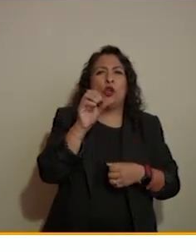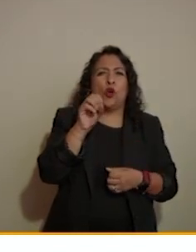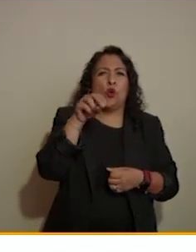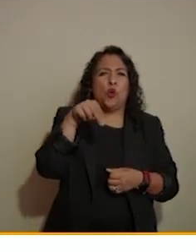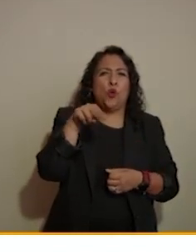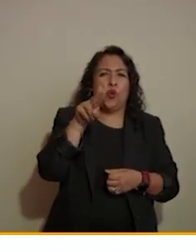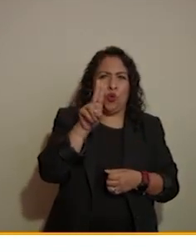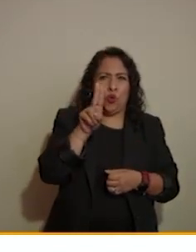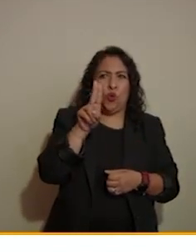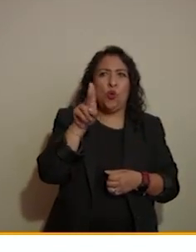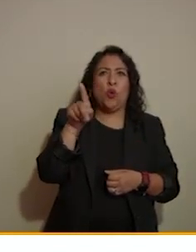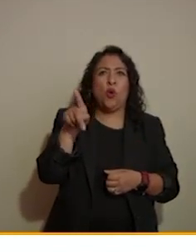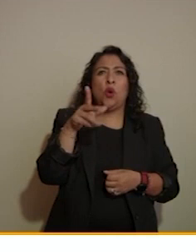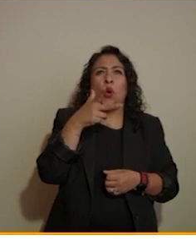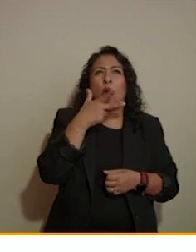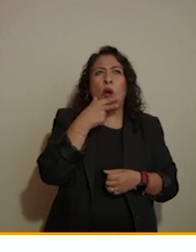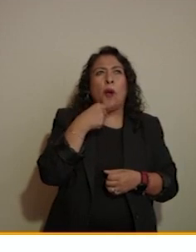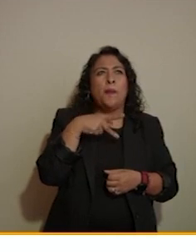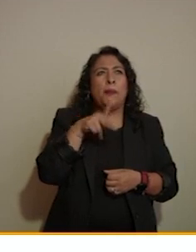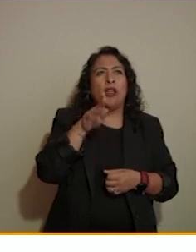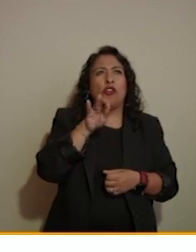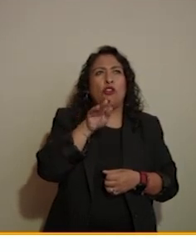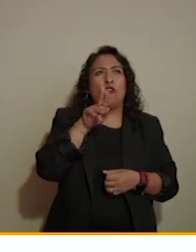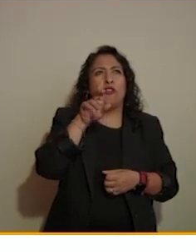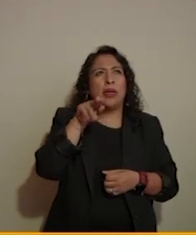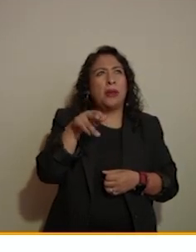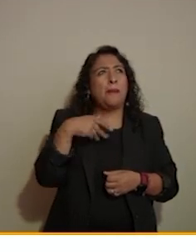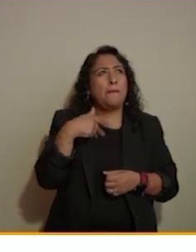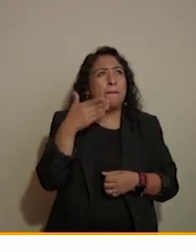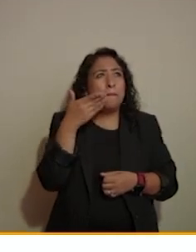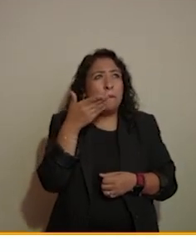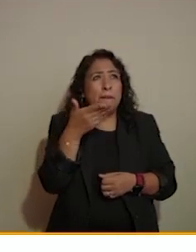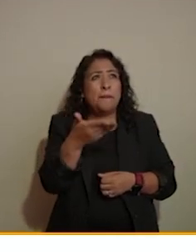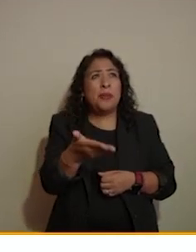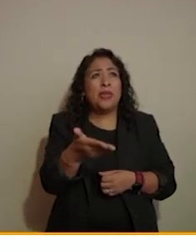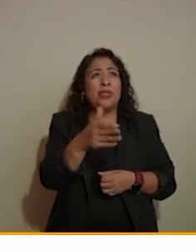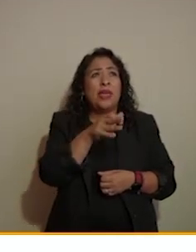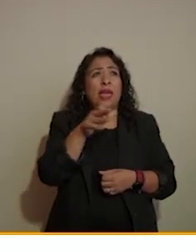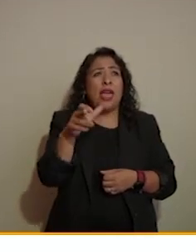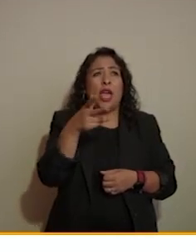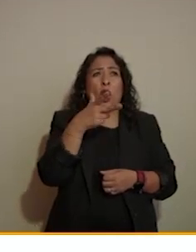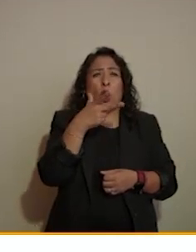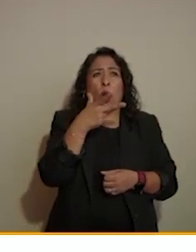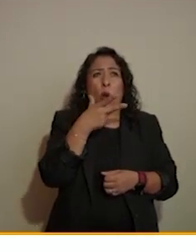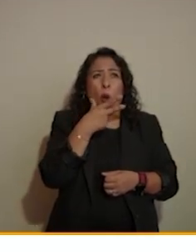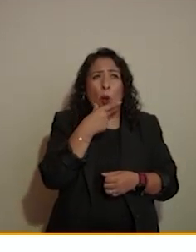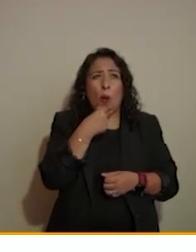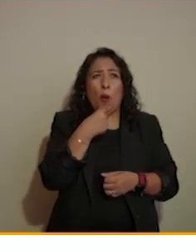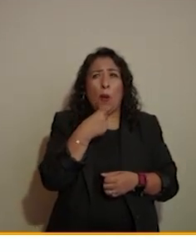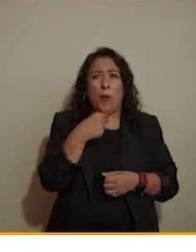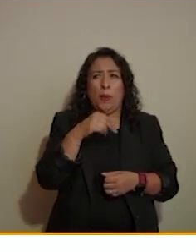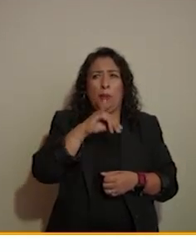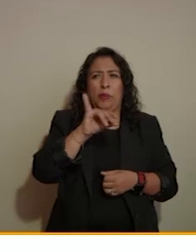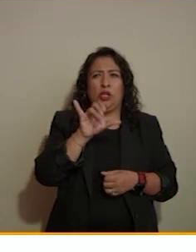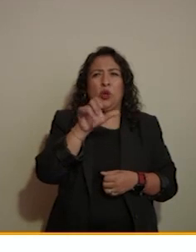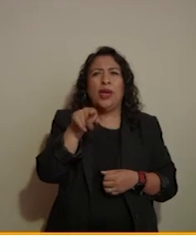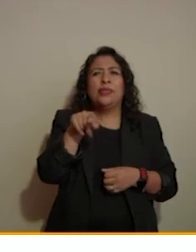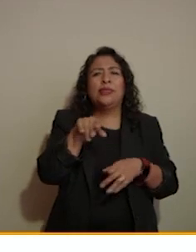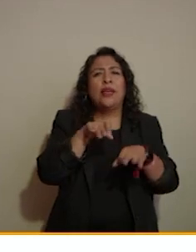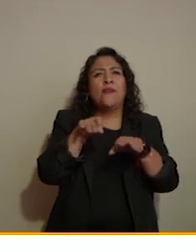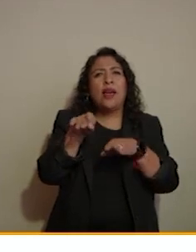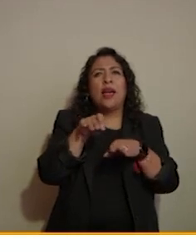Unidas era Kofi Annan y le pidió al académico John Ruggie de trabajar